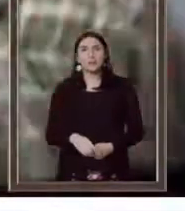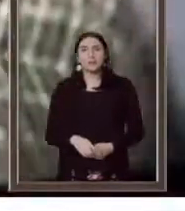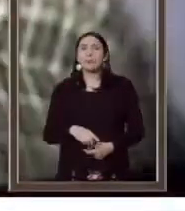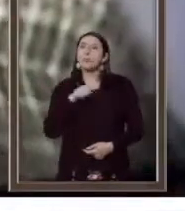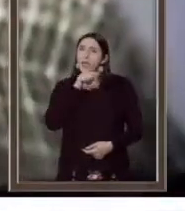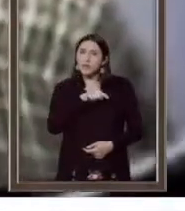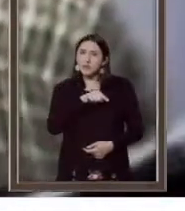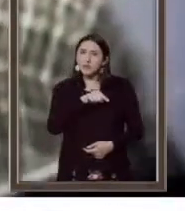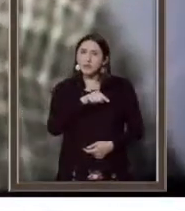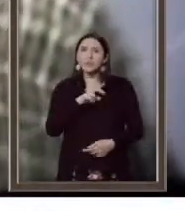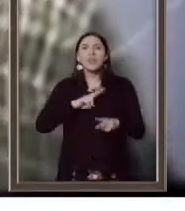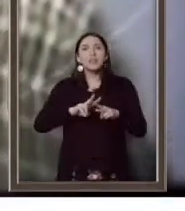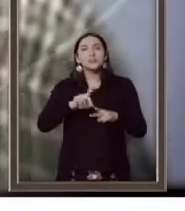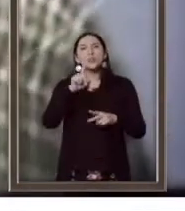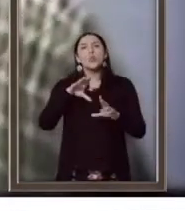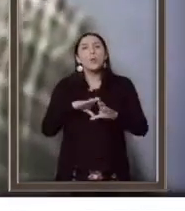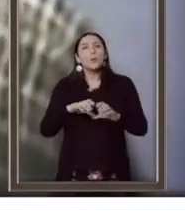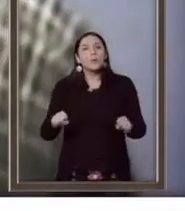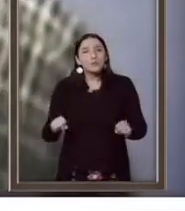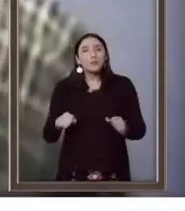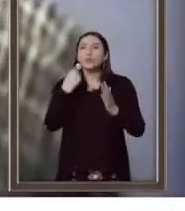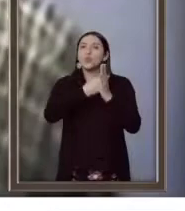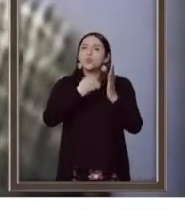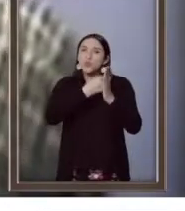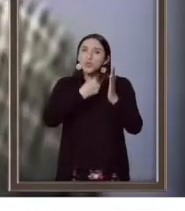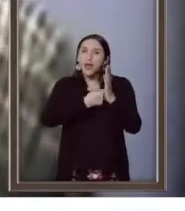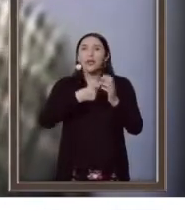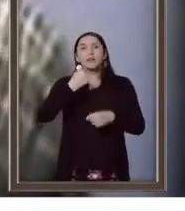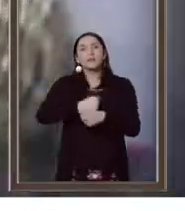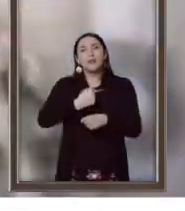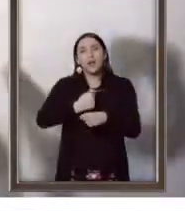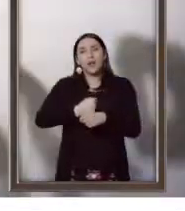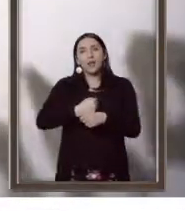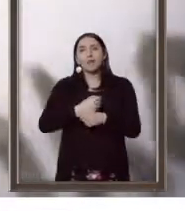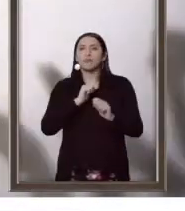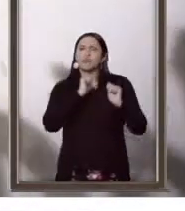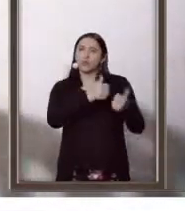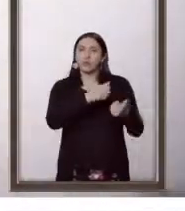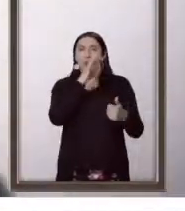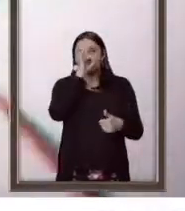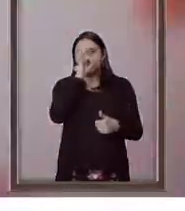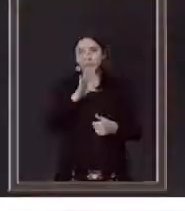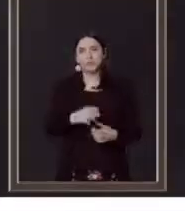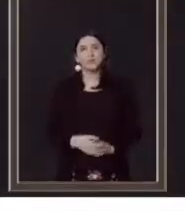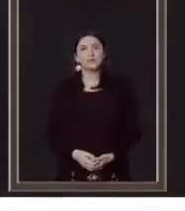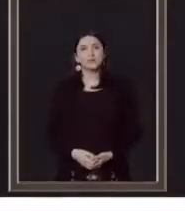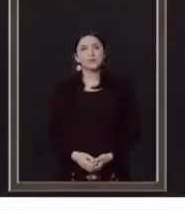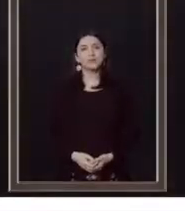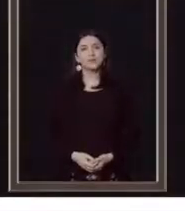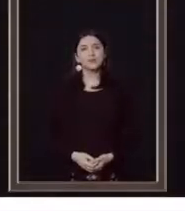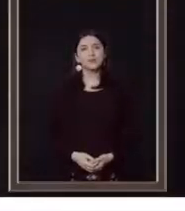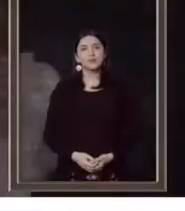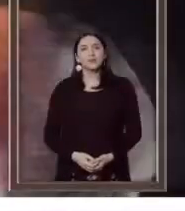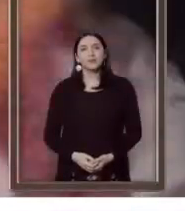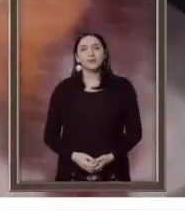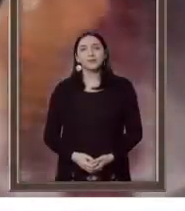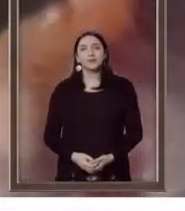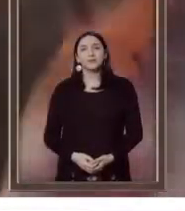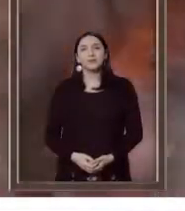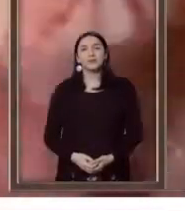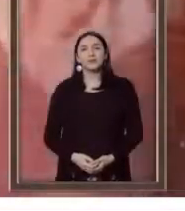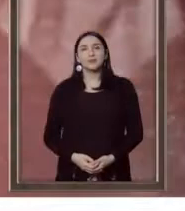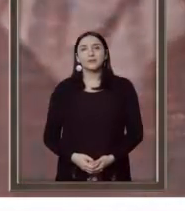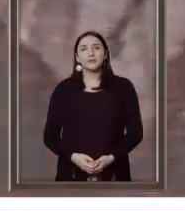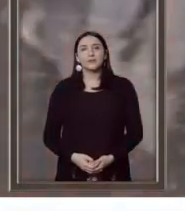Socialista. Allí hice mi compromiso por luchar y trabajar para derrocar a Pinochet.